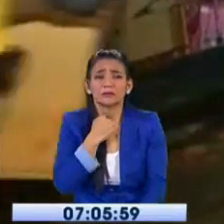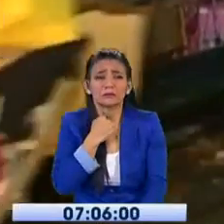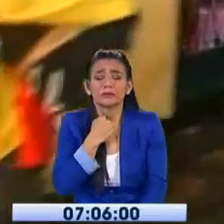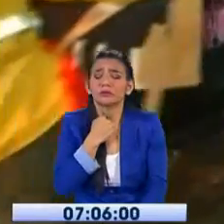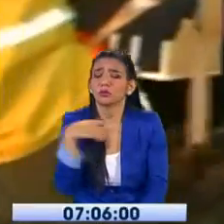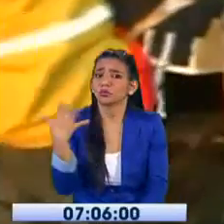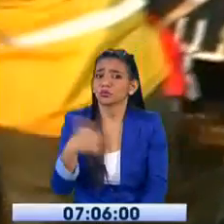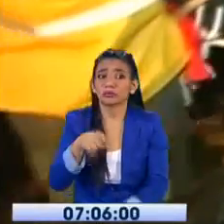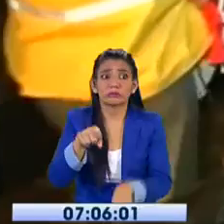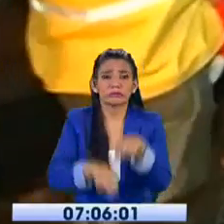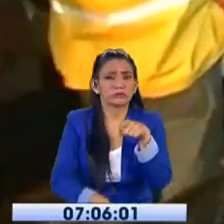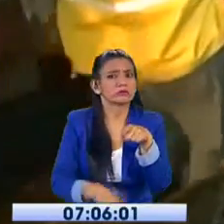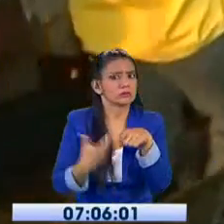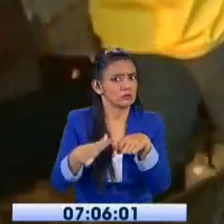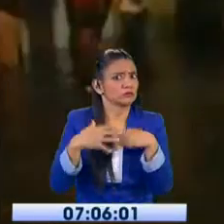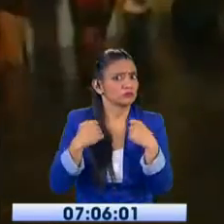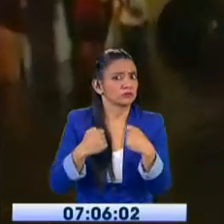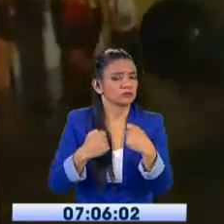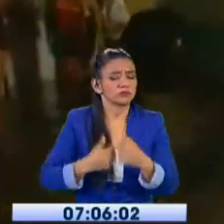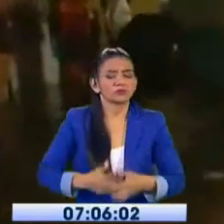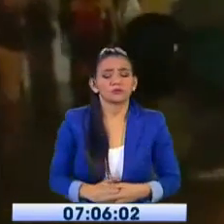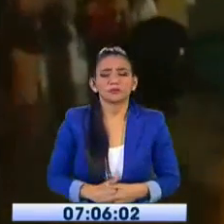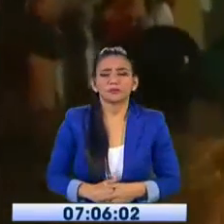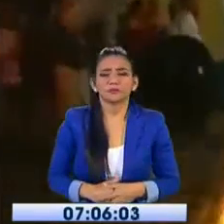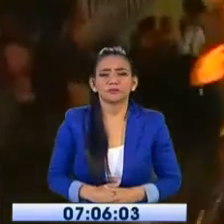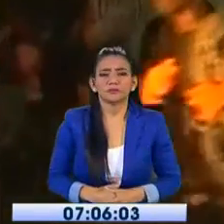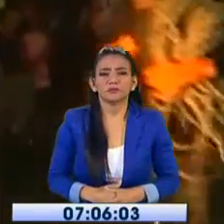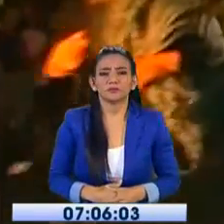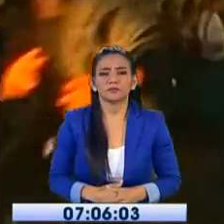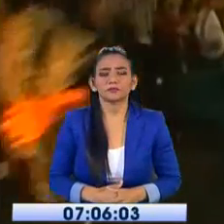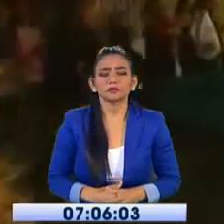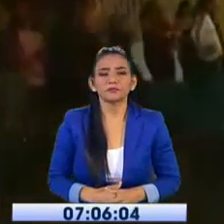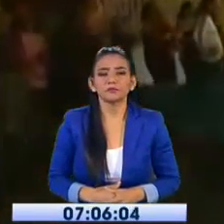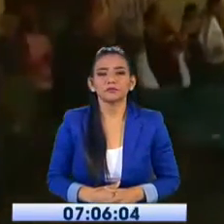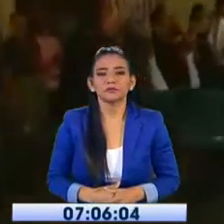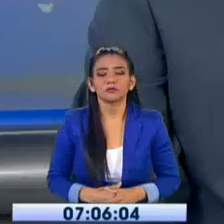destructor que ya deja sentir su fuerza, informó Iván Casamen.